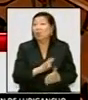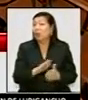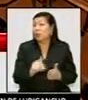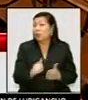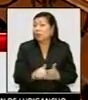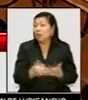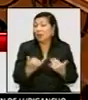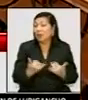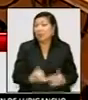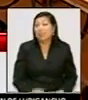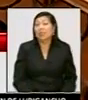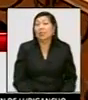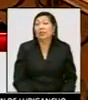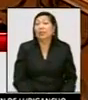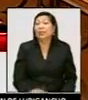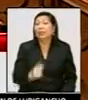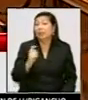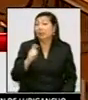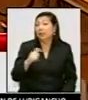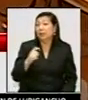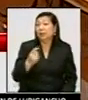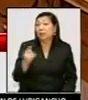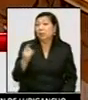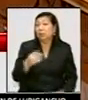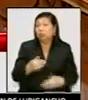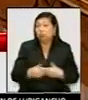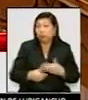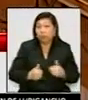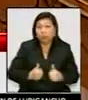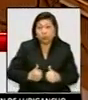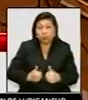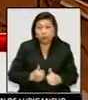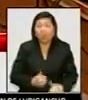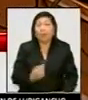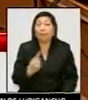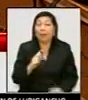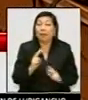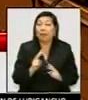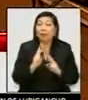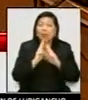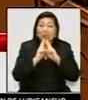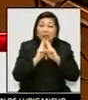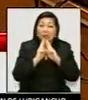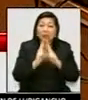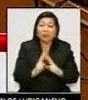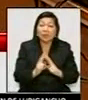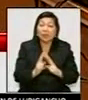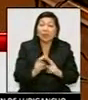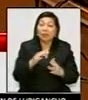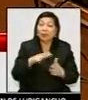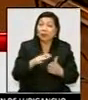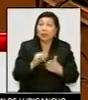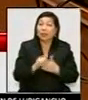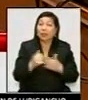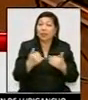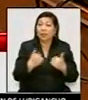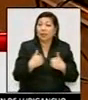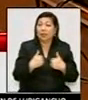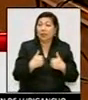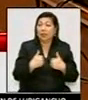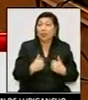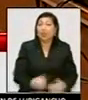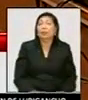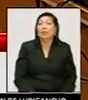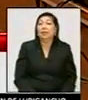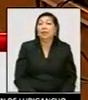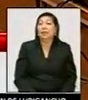caso, se requeriría de un seguimiento en cada caso para ver los resultados, estudios que corresponde a la autoridad